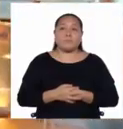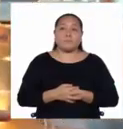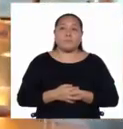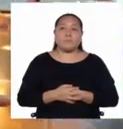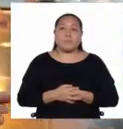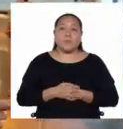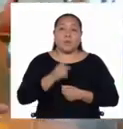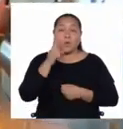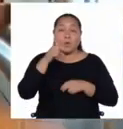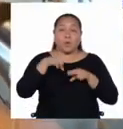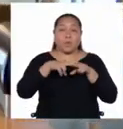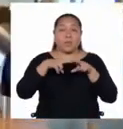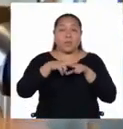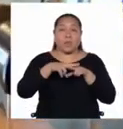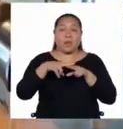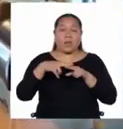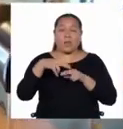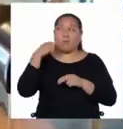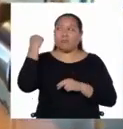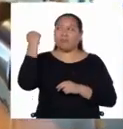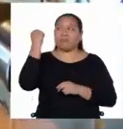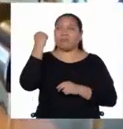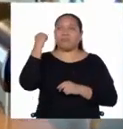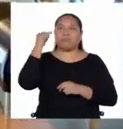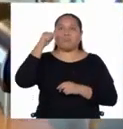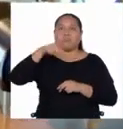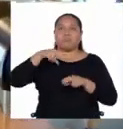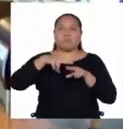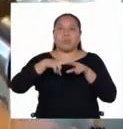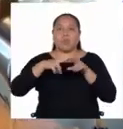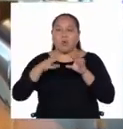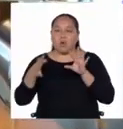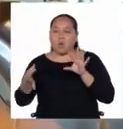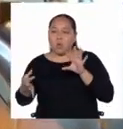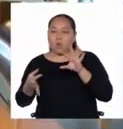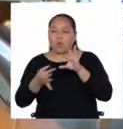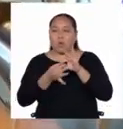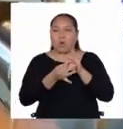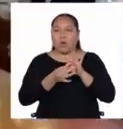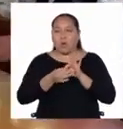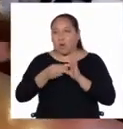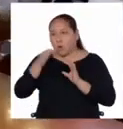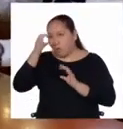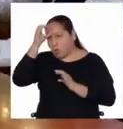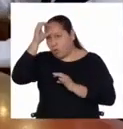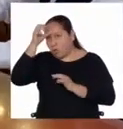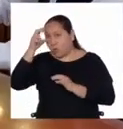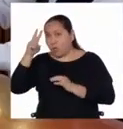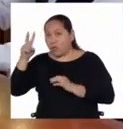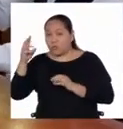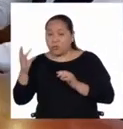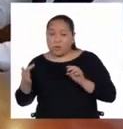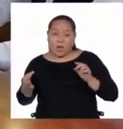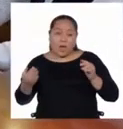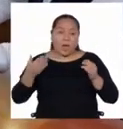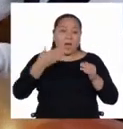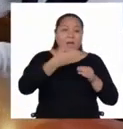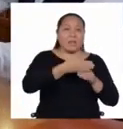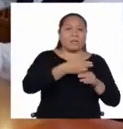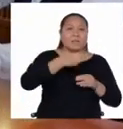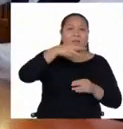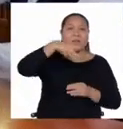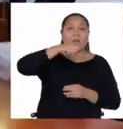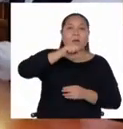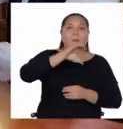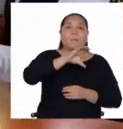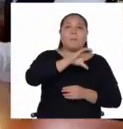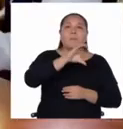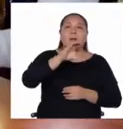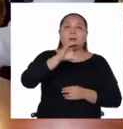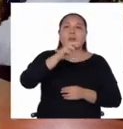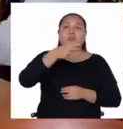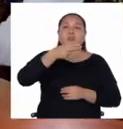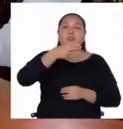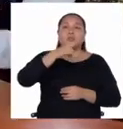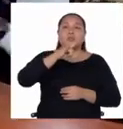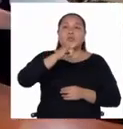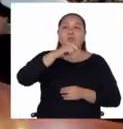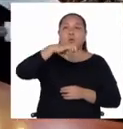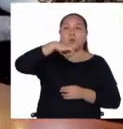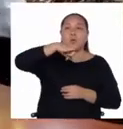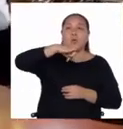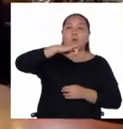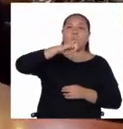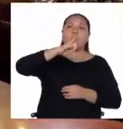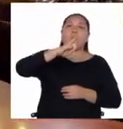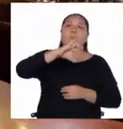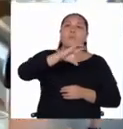Uno de los trenes más famosos de nuestro país es el que conecta Cusco con Machu Picchu. Gracias. Cubre la